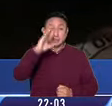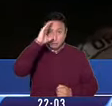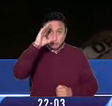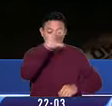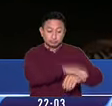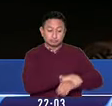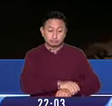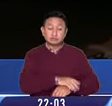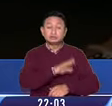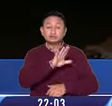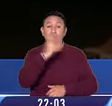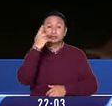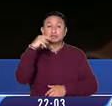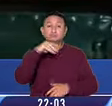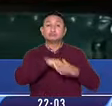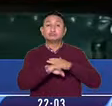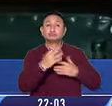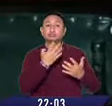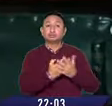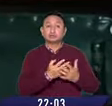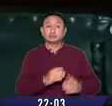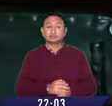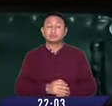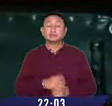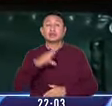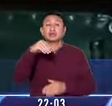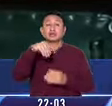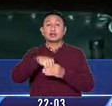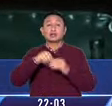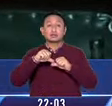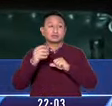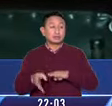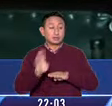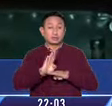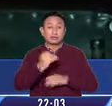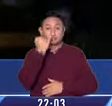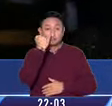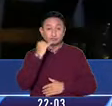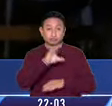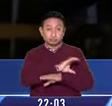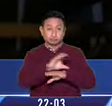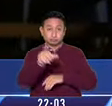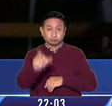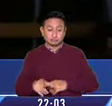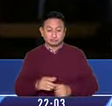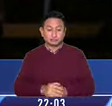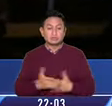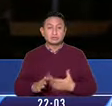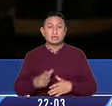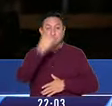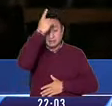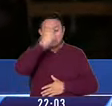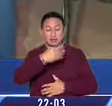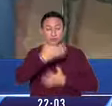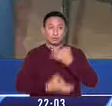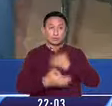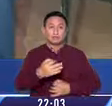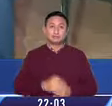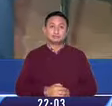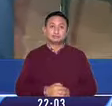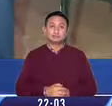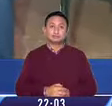como 5 días de preso. Fue al interior de una asamblea indígena y campesina donde se tomó esta resolución. Y